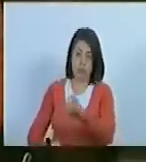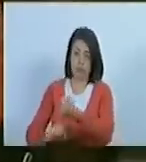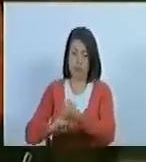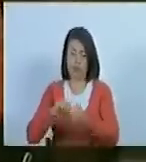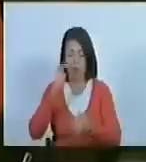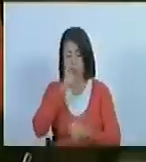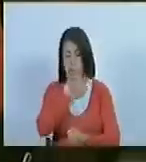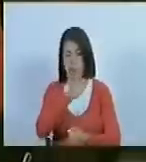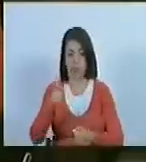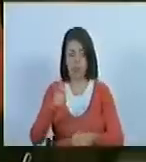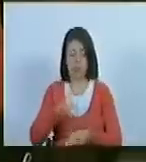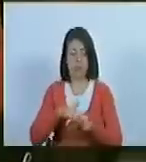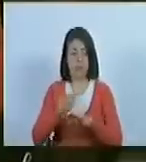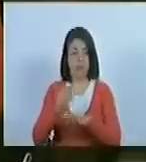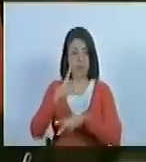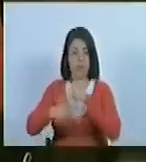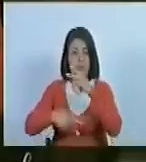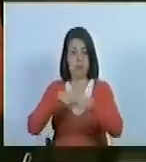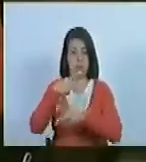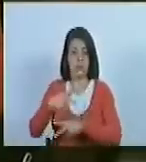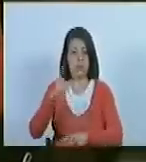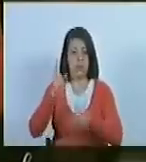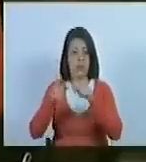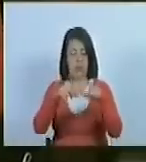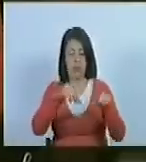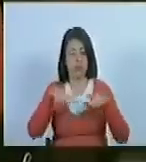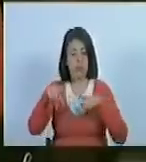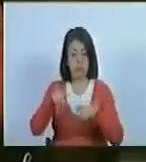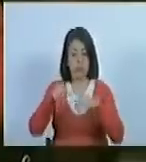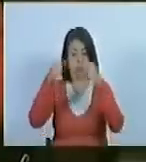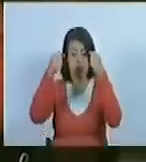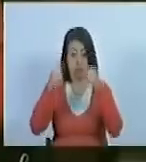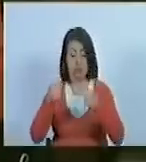ese pueblo procesado en algunos casos